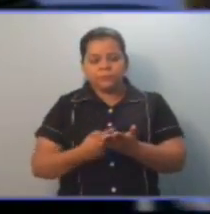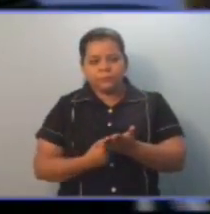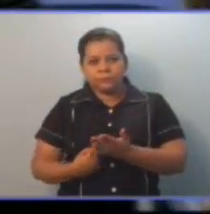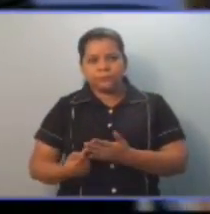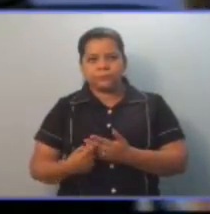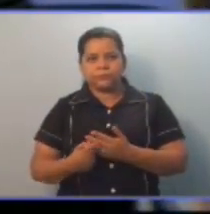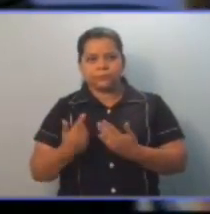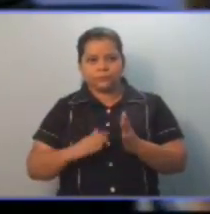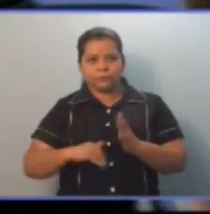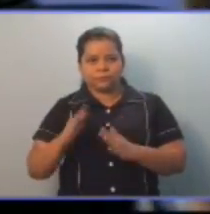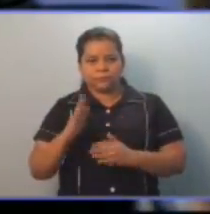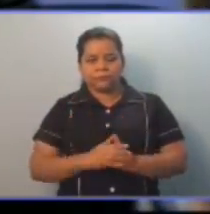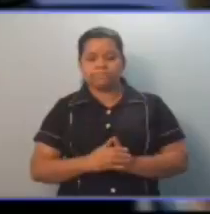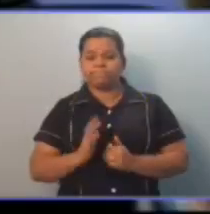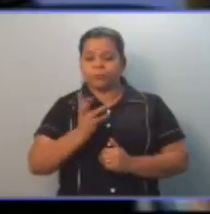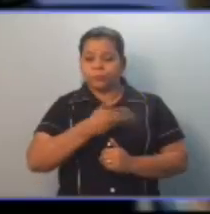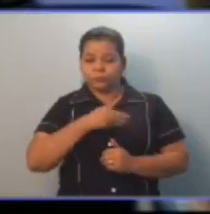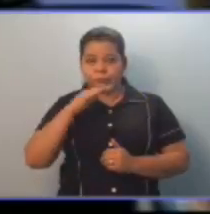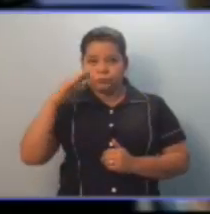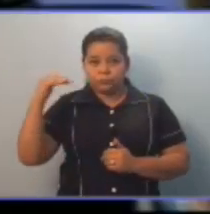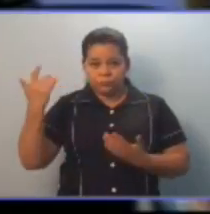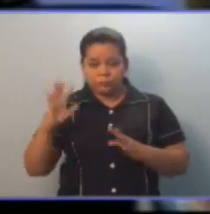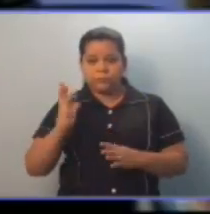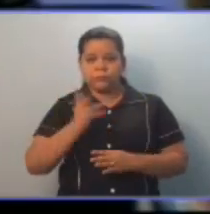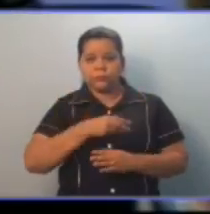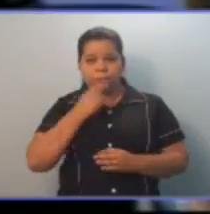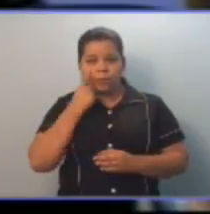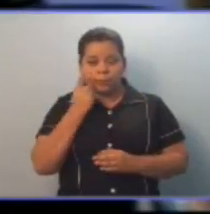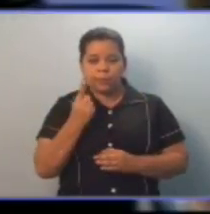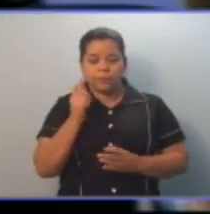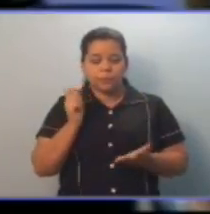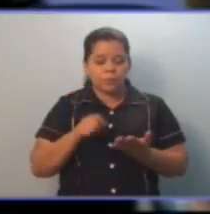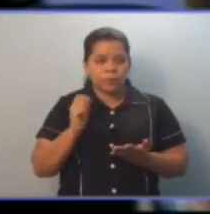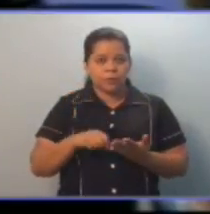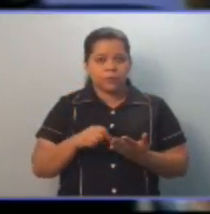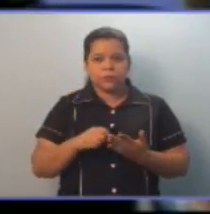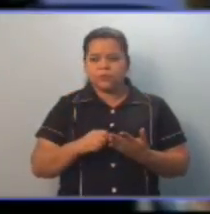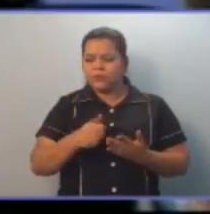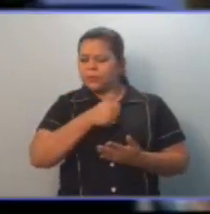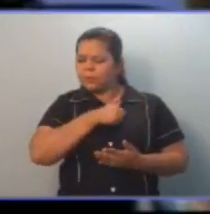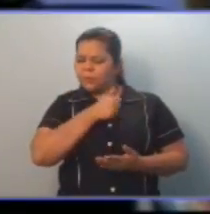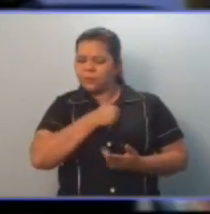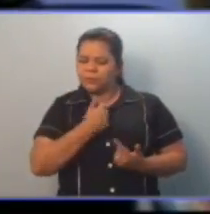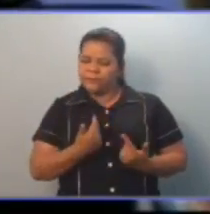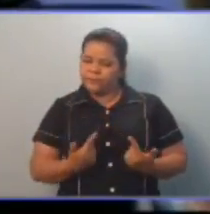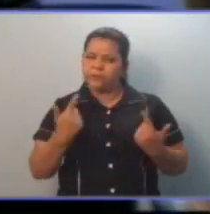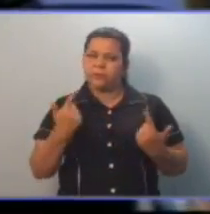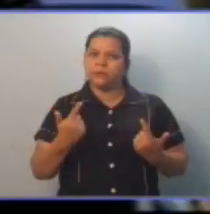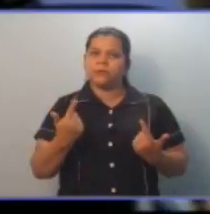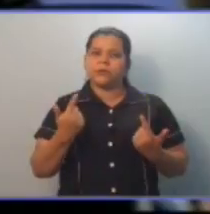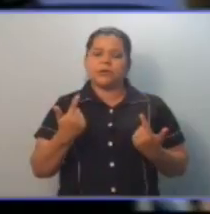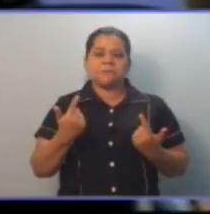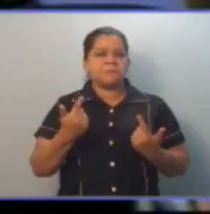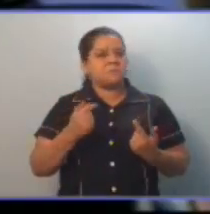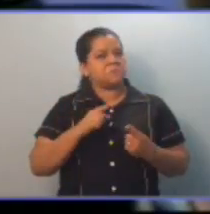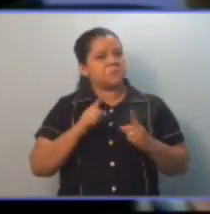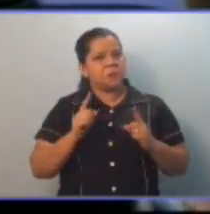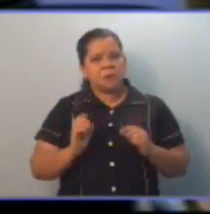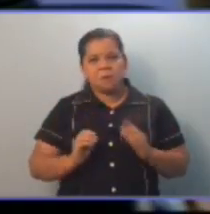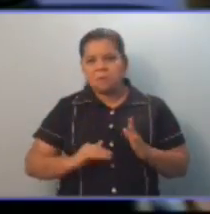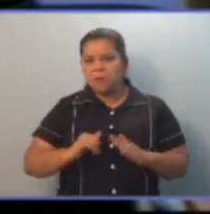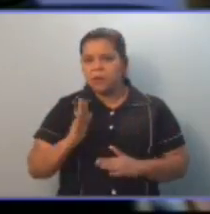país hemos observado que ha habido jueces de un tribunal de tan alta responsabilidad que sin consultas mayores